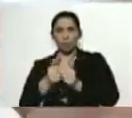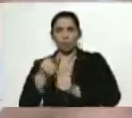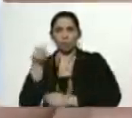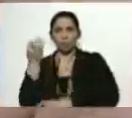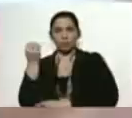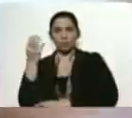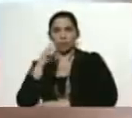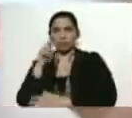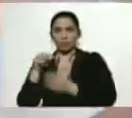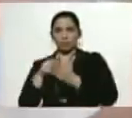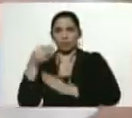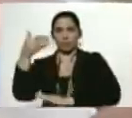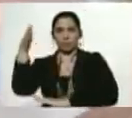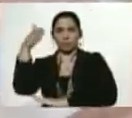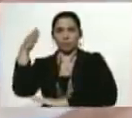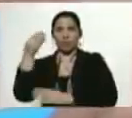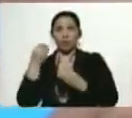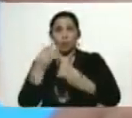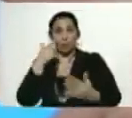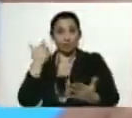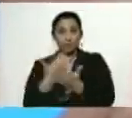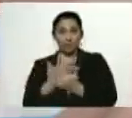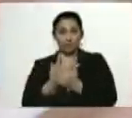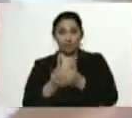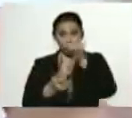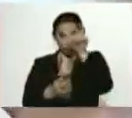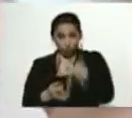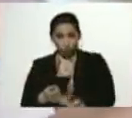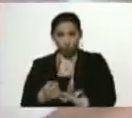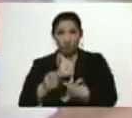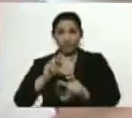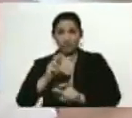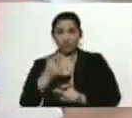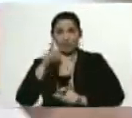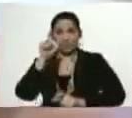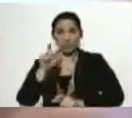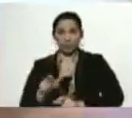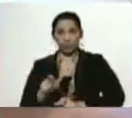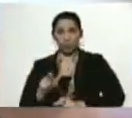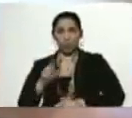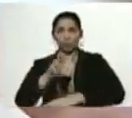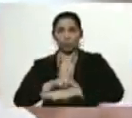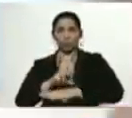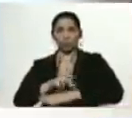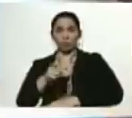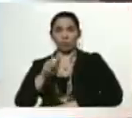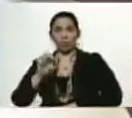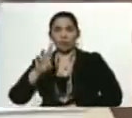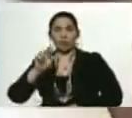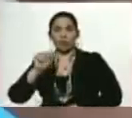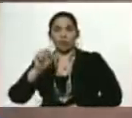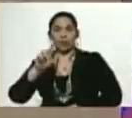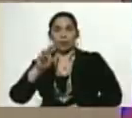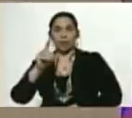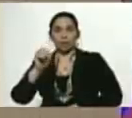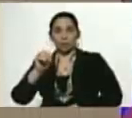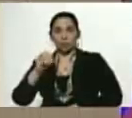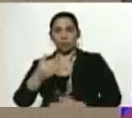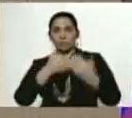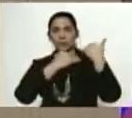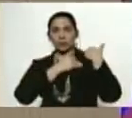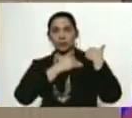Nacional, y como garante y testigo de este acuerdo, el doctor Gerardo de Cosio, representante de la OPS en